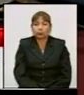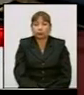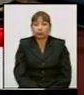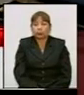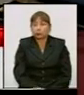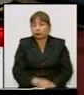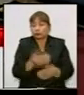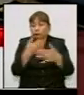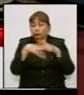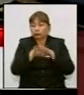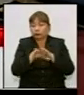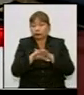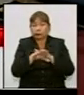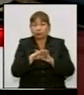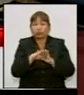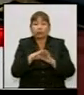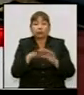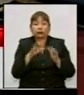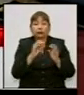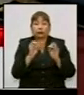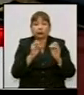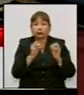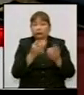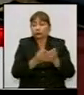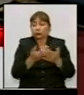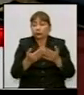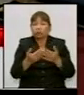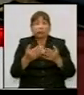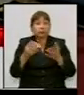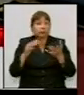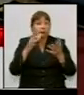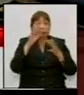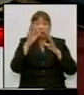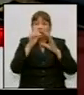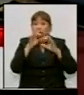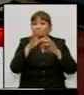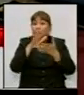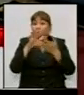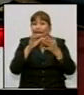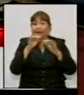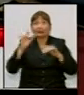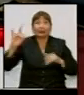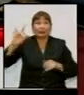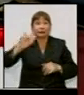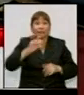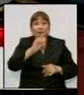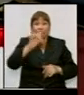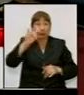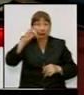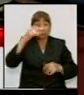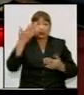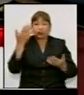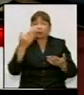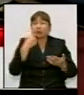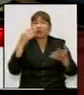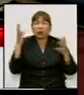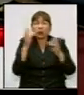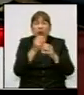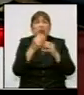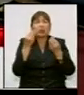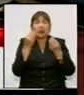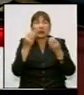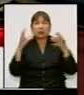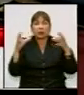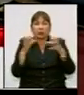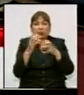Dentro del concepto de nuestra doctrina operacional en el ciberespacio, establecemos qué es el ciberespacio. El ciberespacio, en resumen, es el